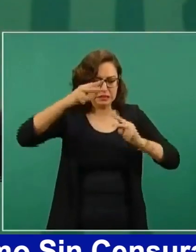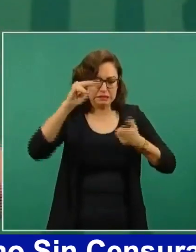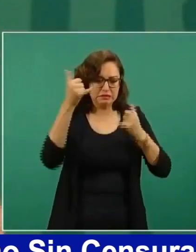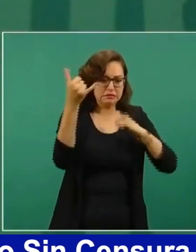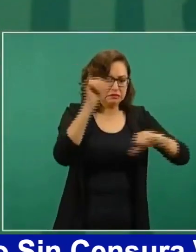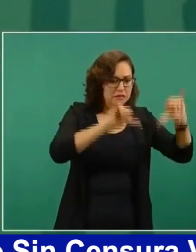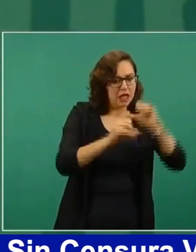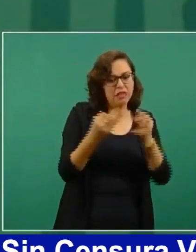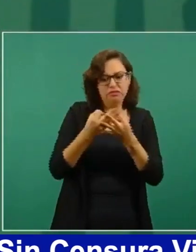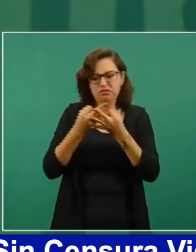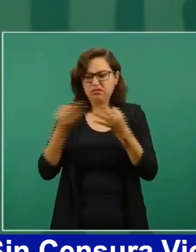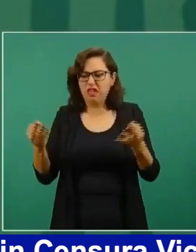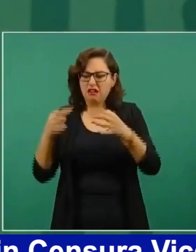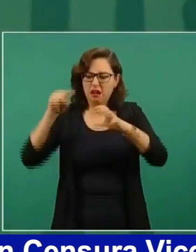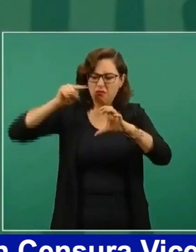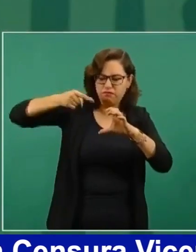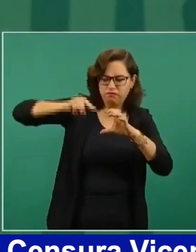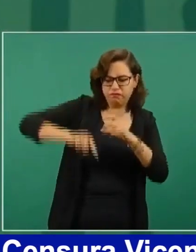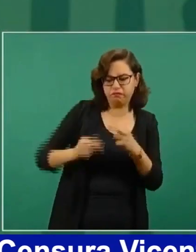fracking.